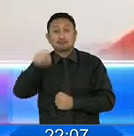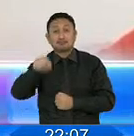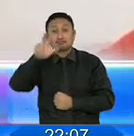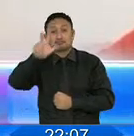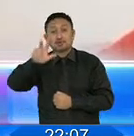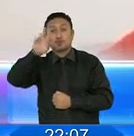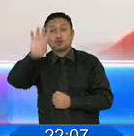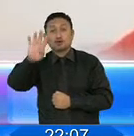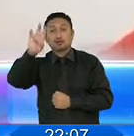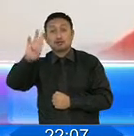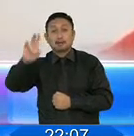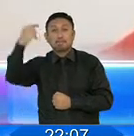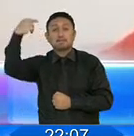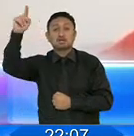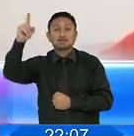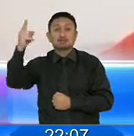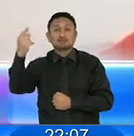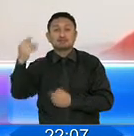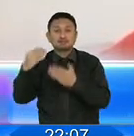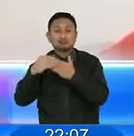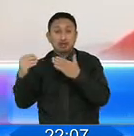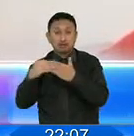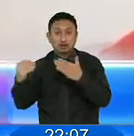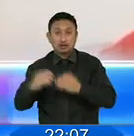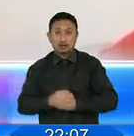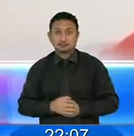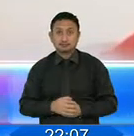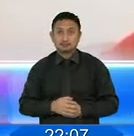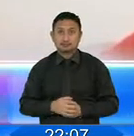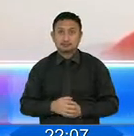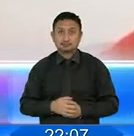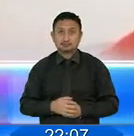1.347 millones de dólares de utilidades gravadas.